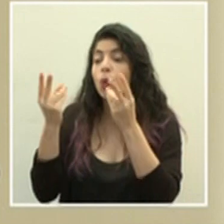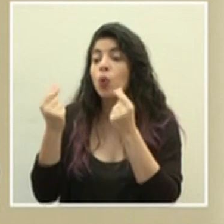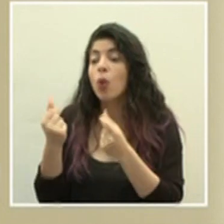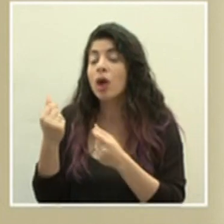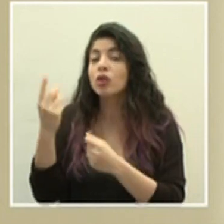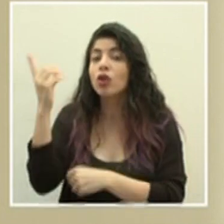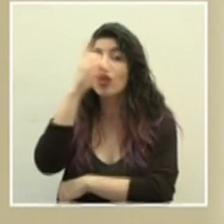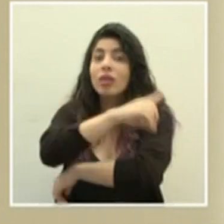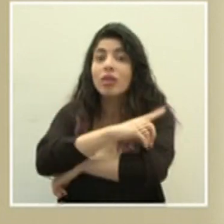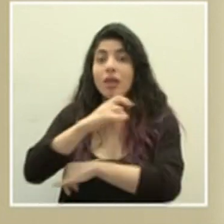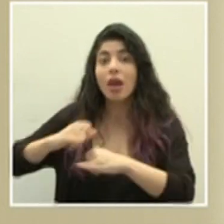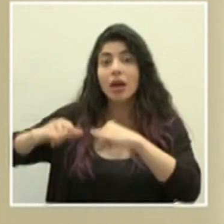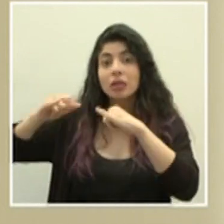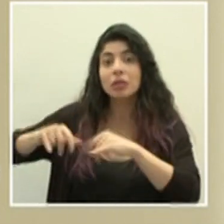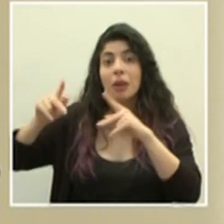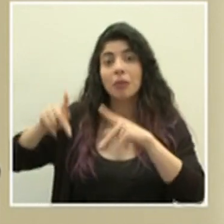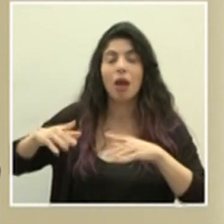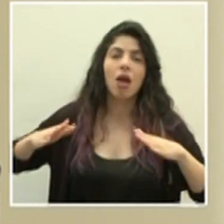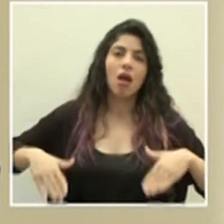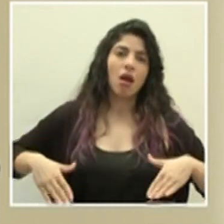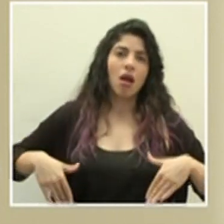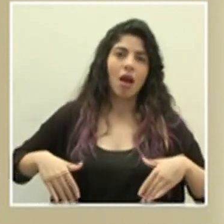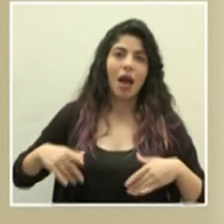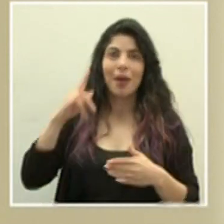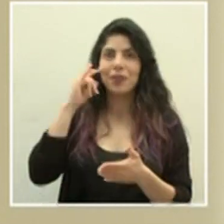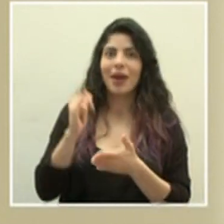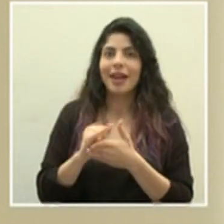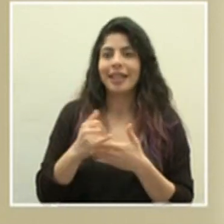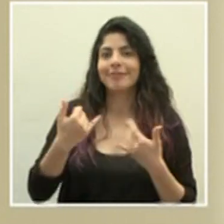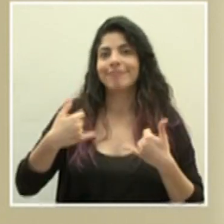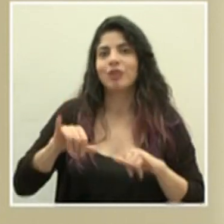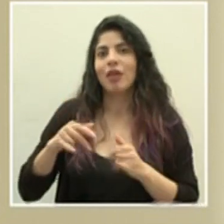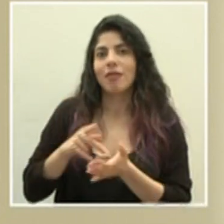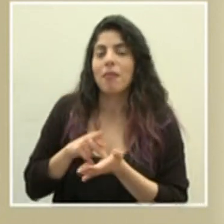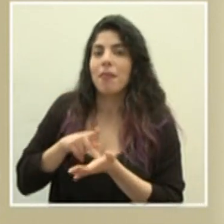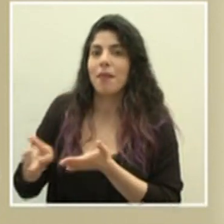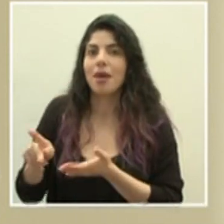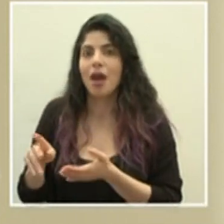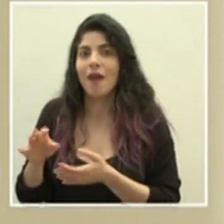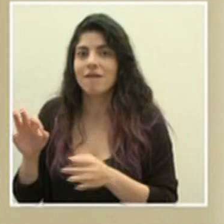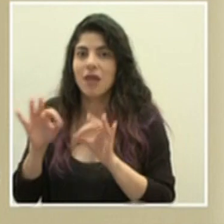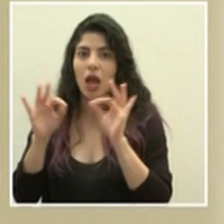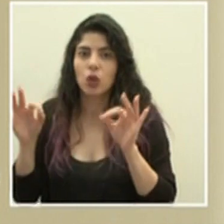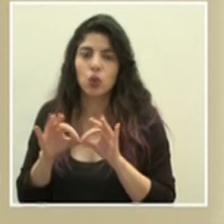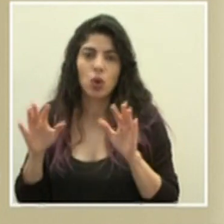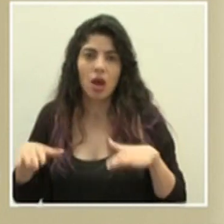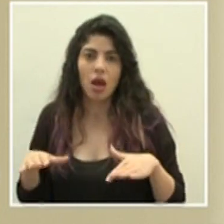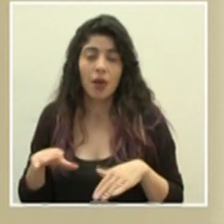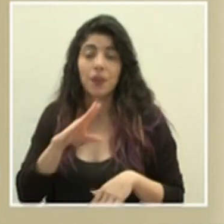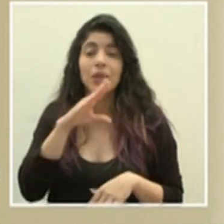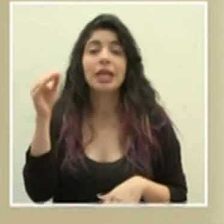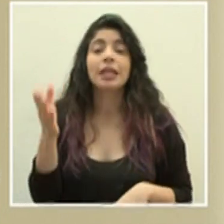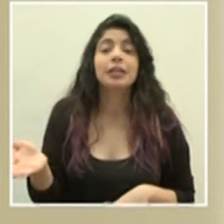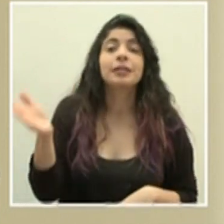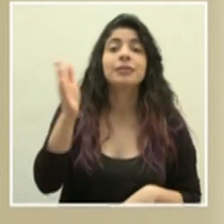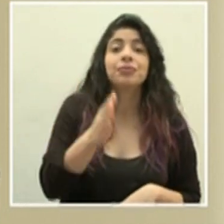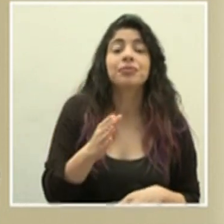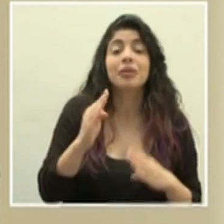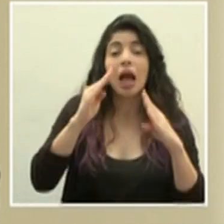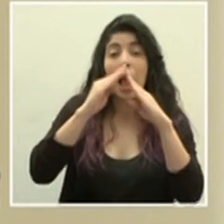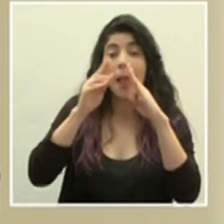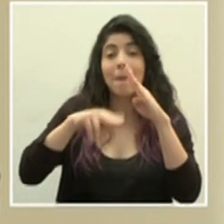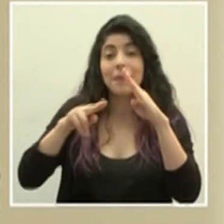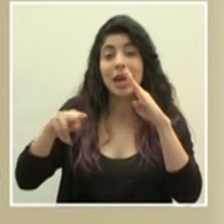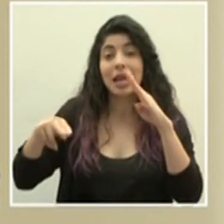días que han estado estas personas y por lo tanto todavía no se ha cancelado la factura. Y en el caso de los albergues